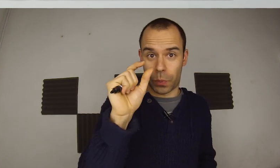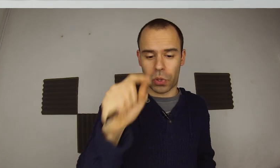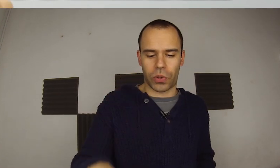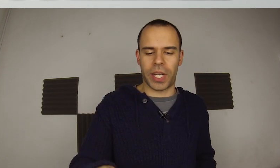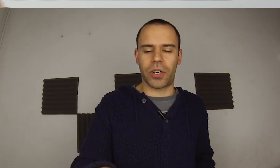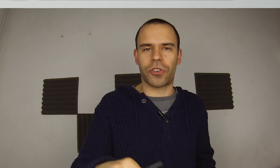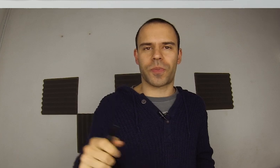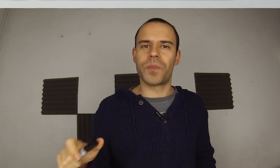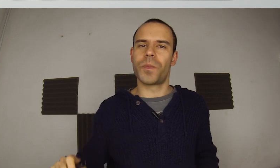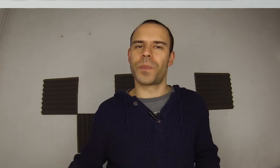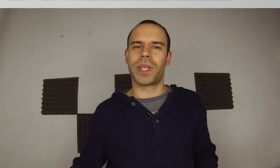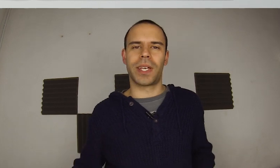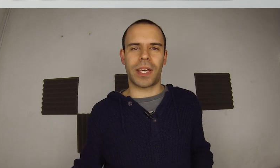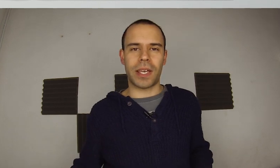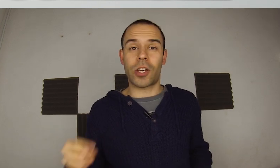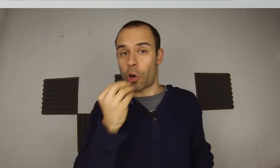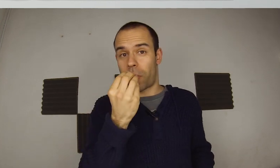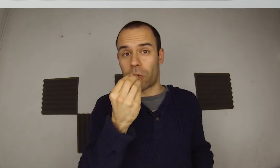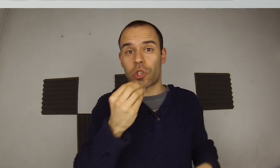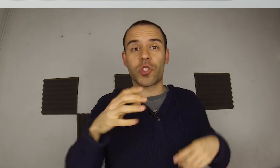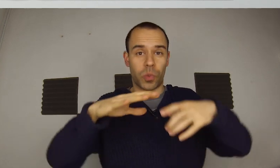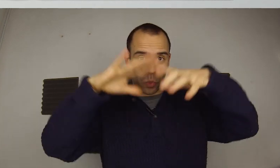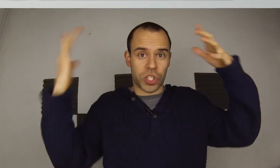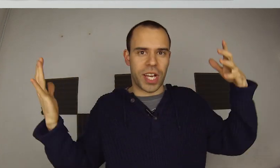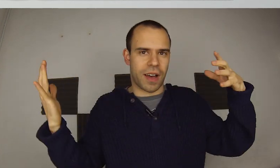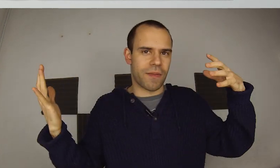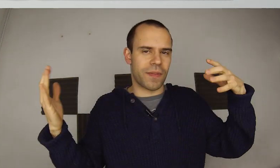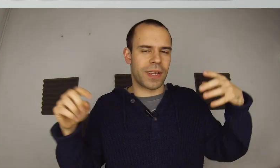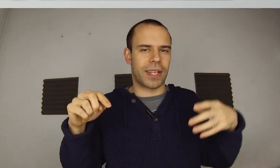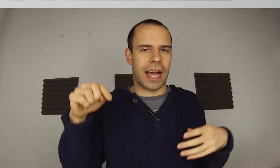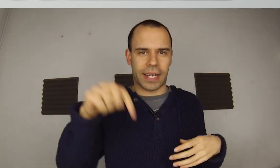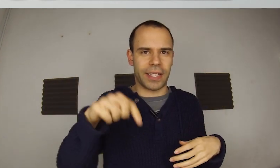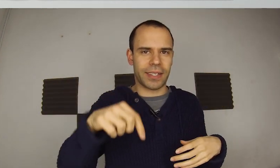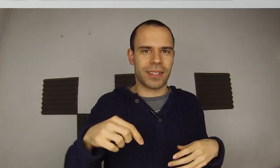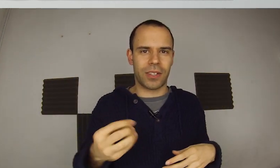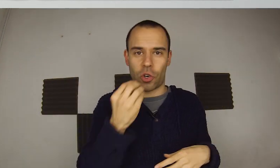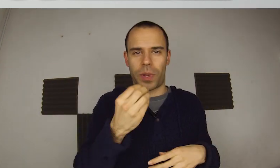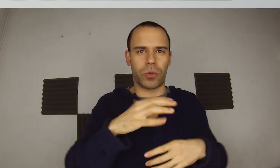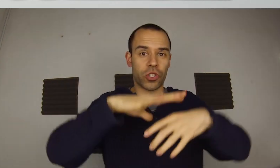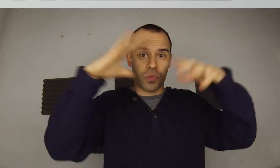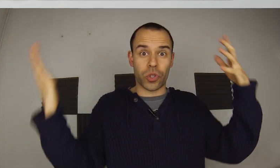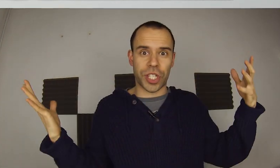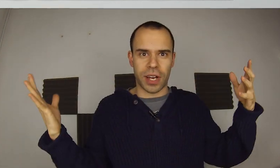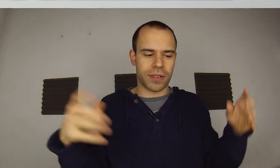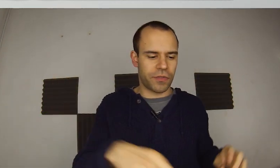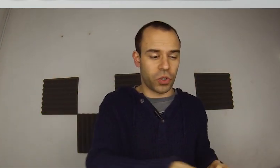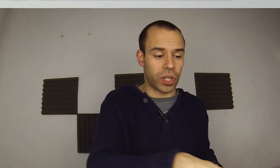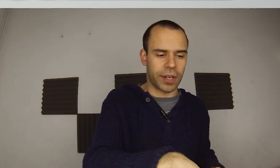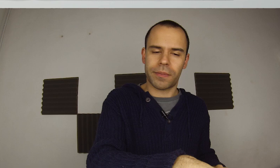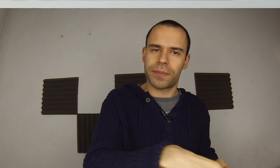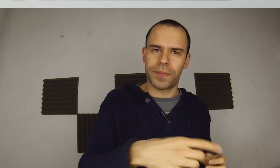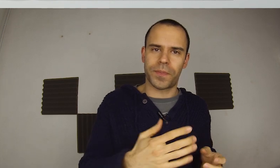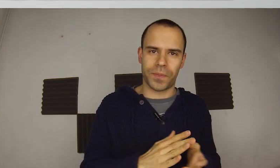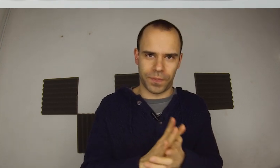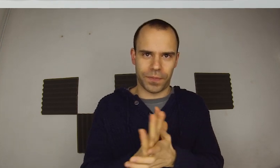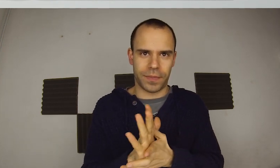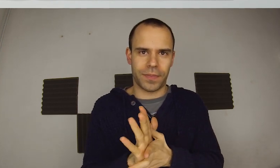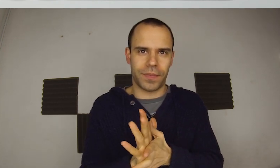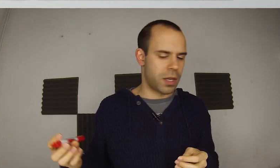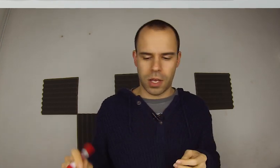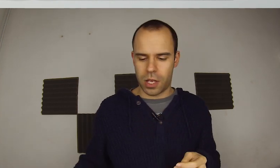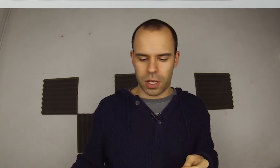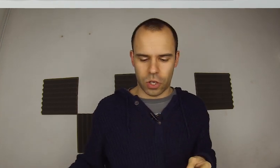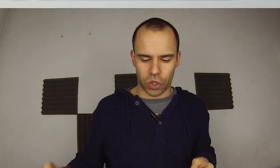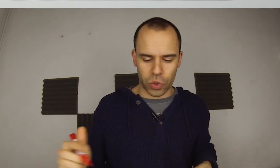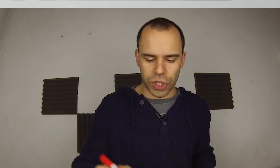poco dinero y comemos mucho aquí comemos mucha fruta y